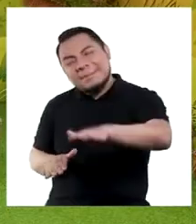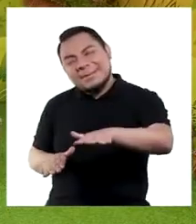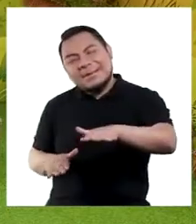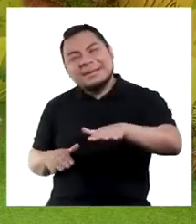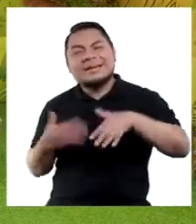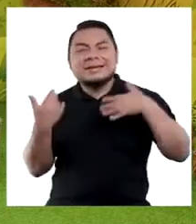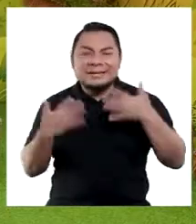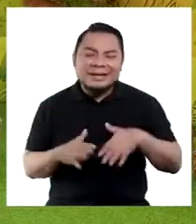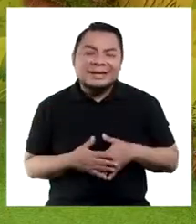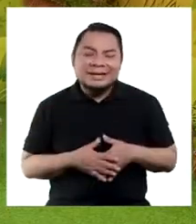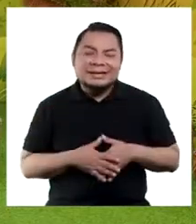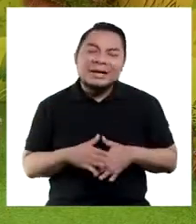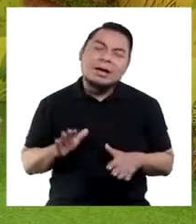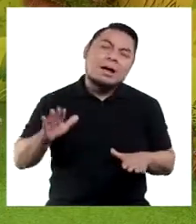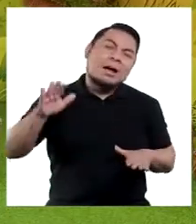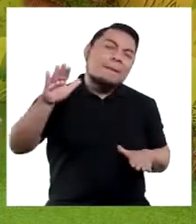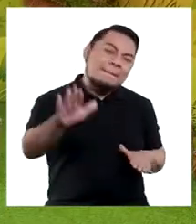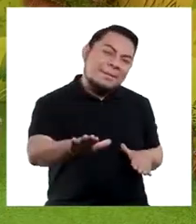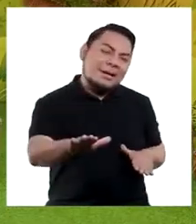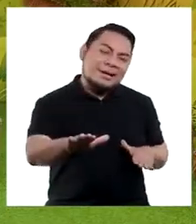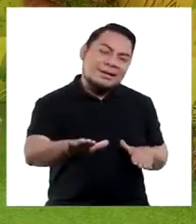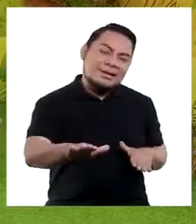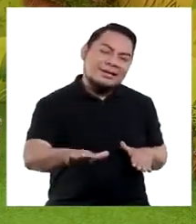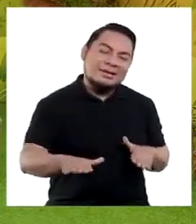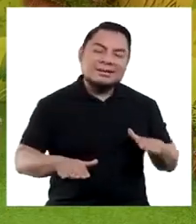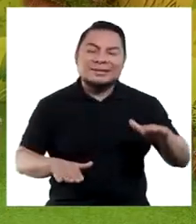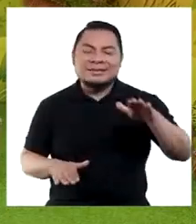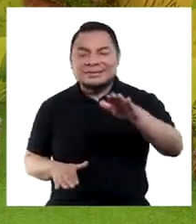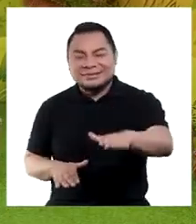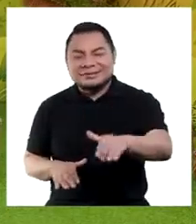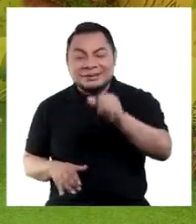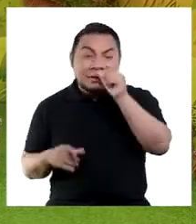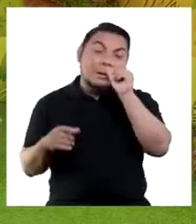2 hoy